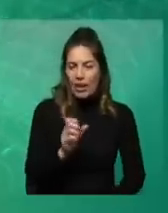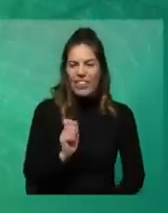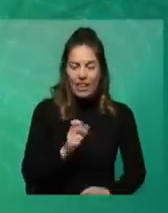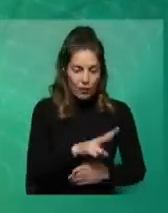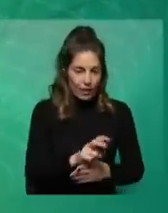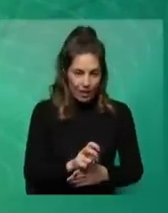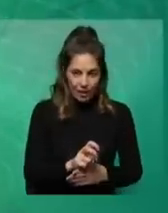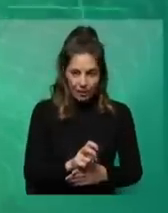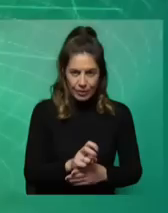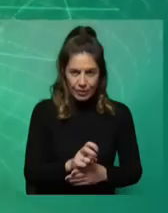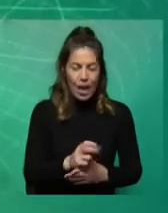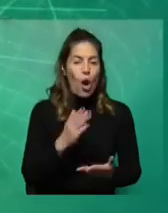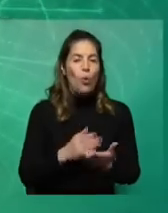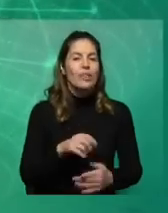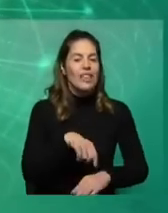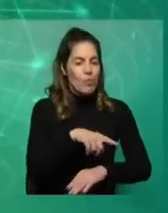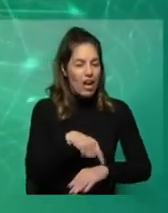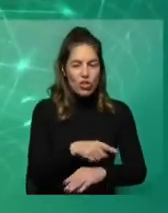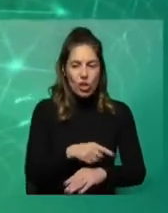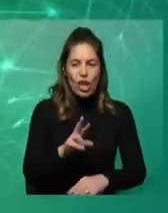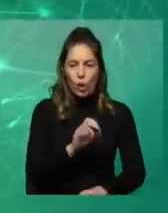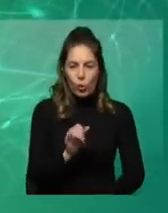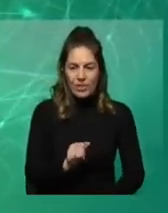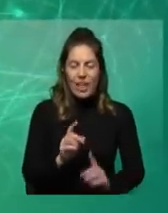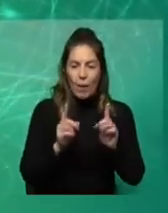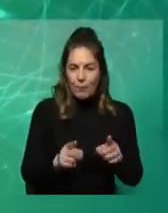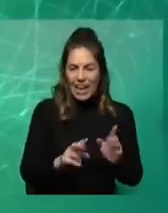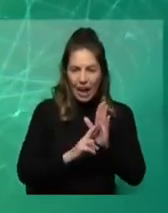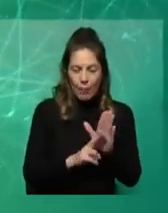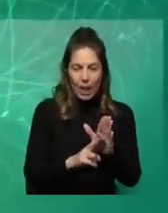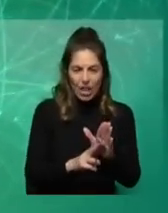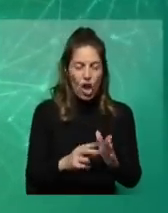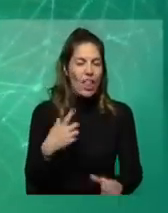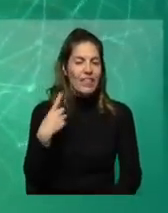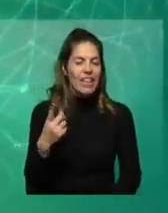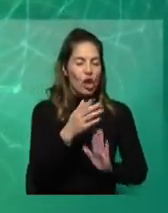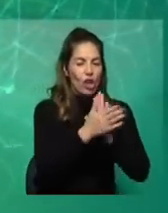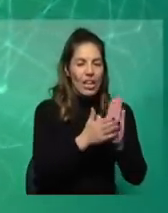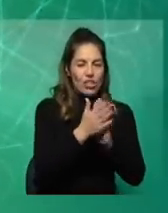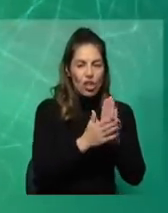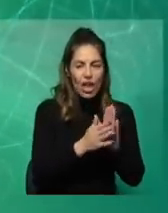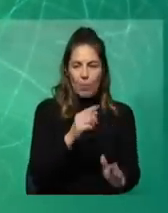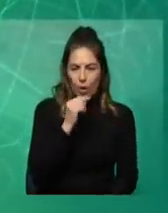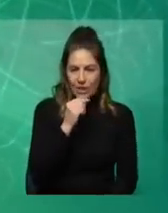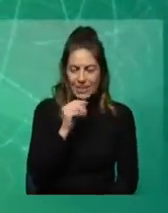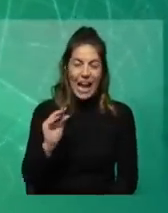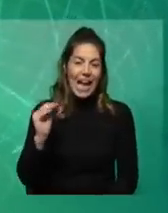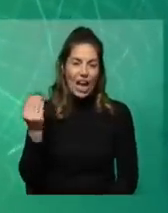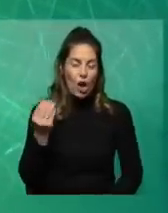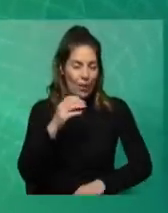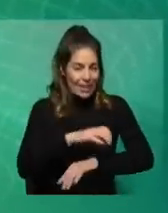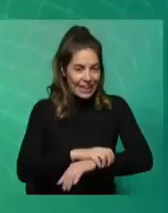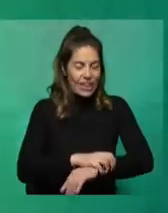fiscal en las últimas horas Ruiz también recibió el respaldo del director nacional de policía José Manuel azambuya El joven detenido